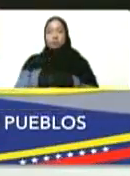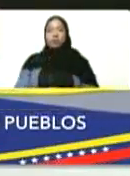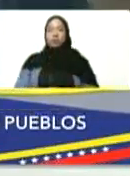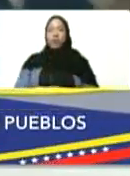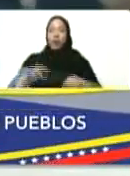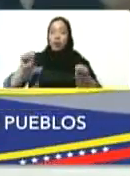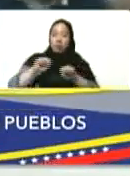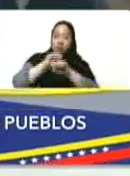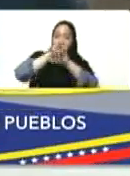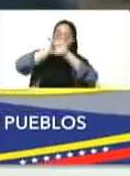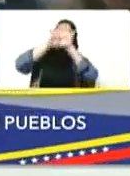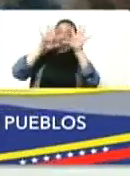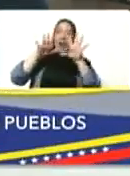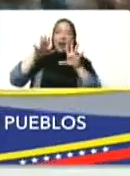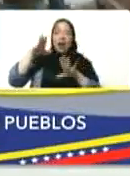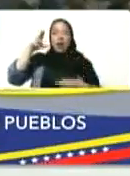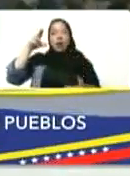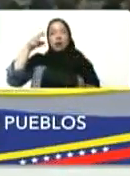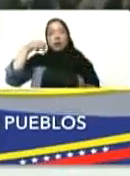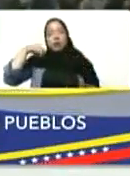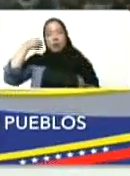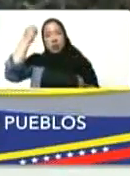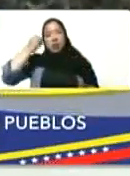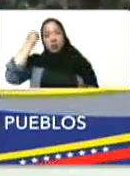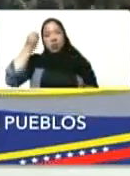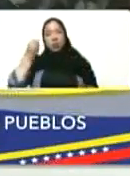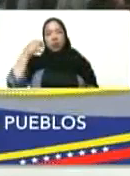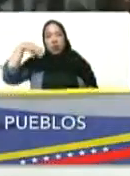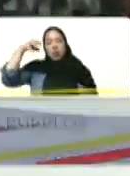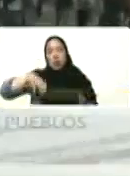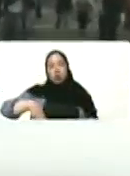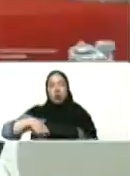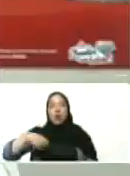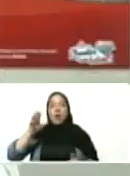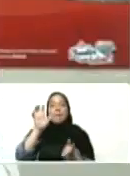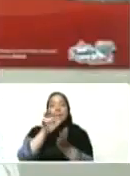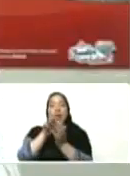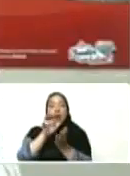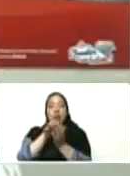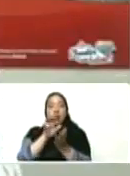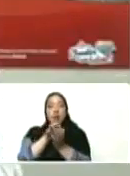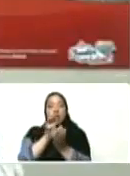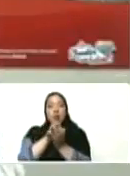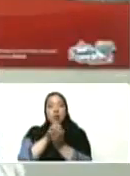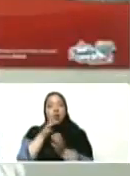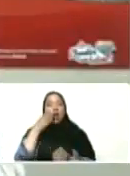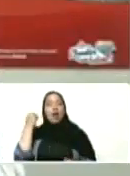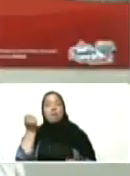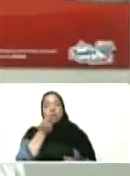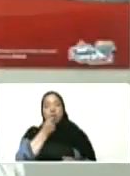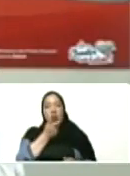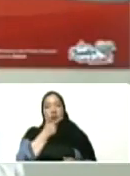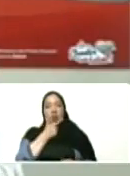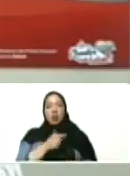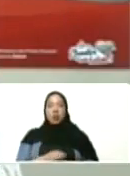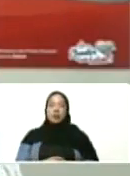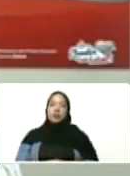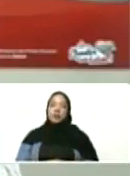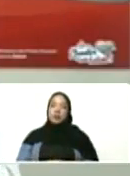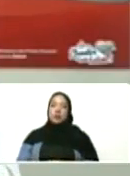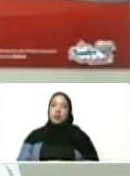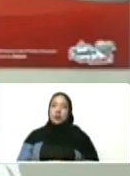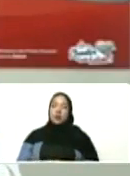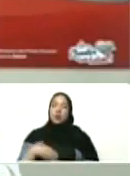memoria clara. ¿Ah? Vámonos directo al Estado de Esparta. Una experiencia bonita, donde